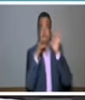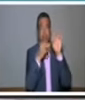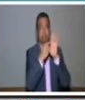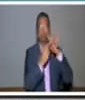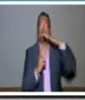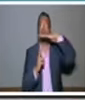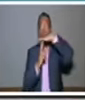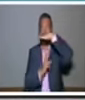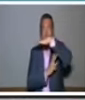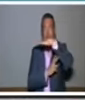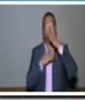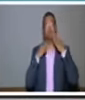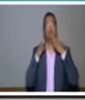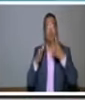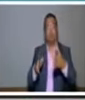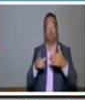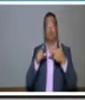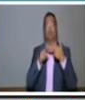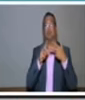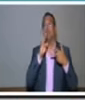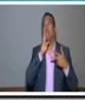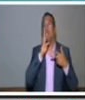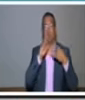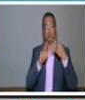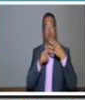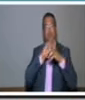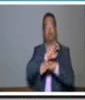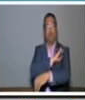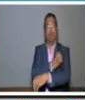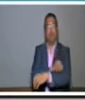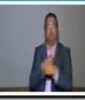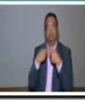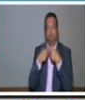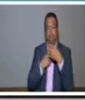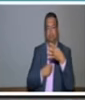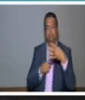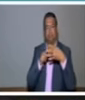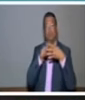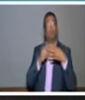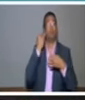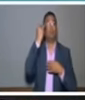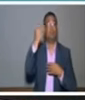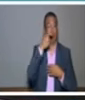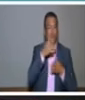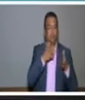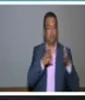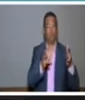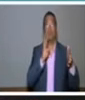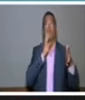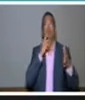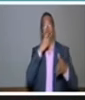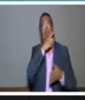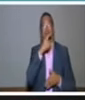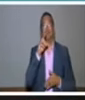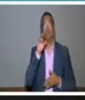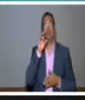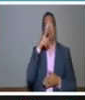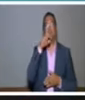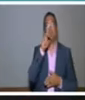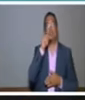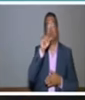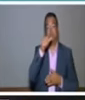carretera, agua y energía. Mi plan es incluir el dragado del caño Martín Peña y bregar con